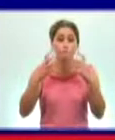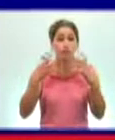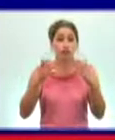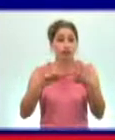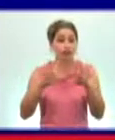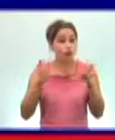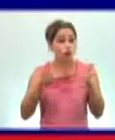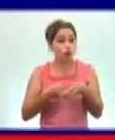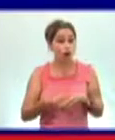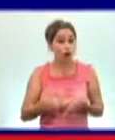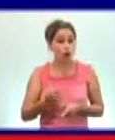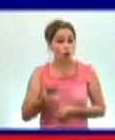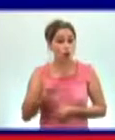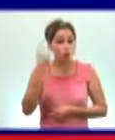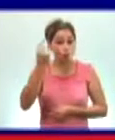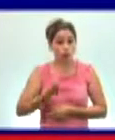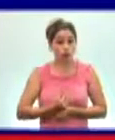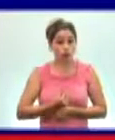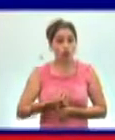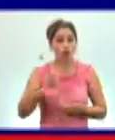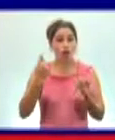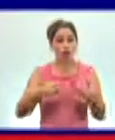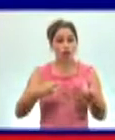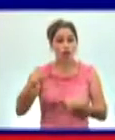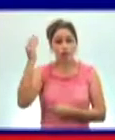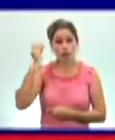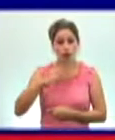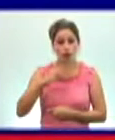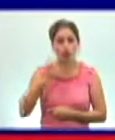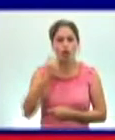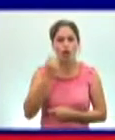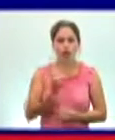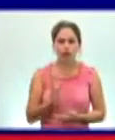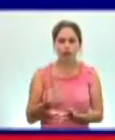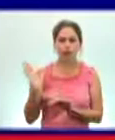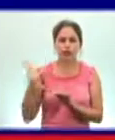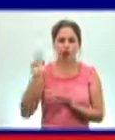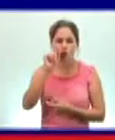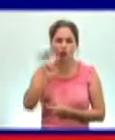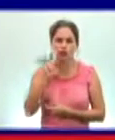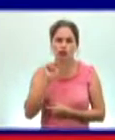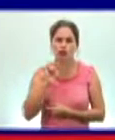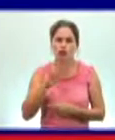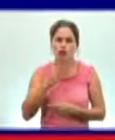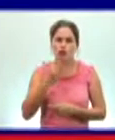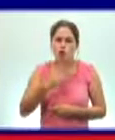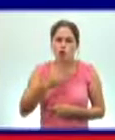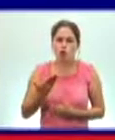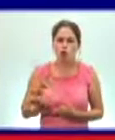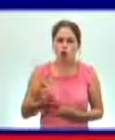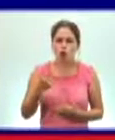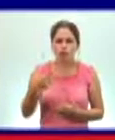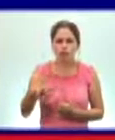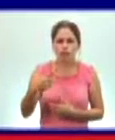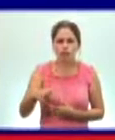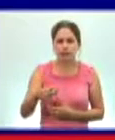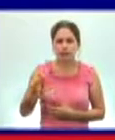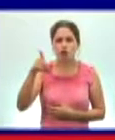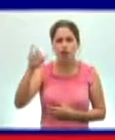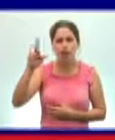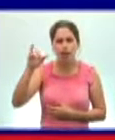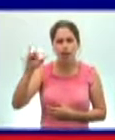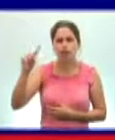en cuenta. Por eso los invitamos a la interrogante, ¿cómo valoras el ejercicio de la crítica en la sociedad cubana